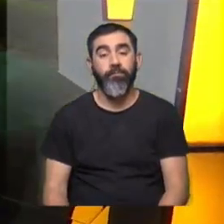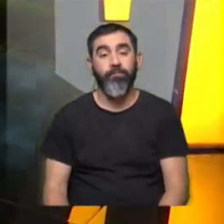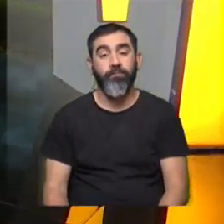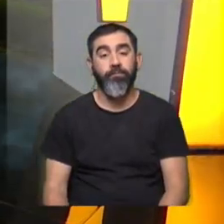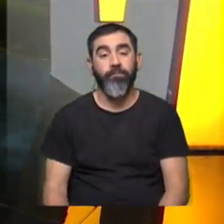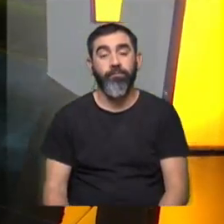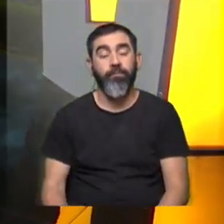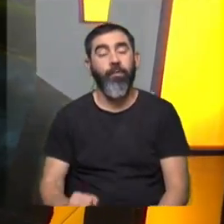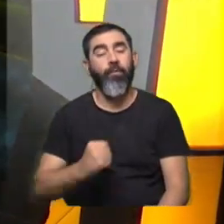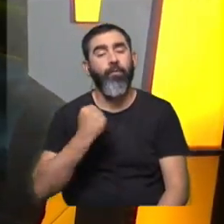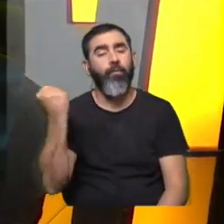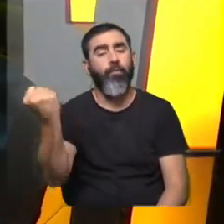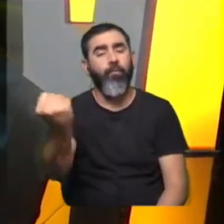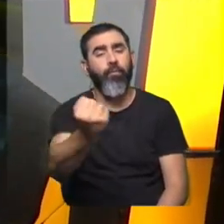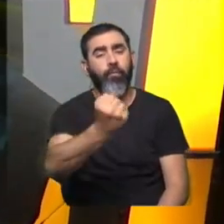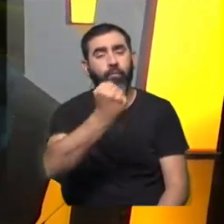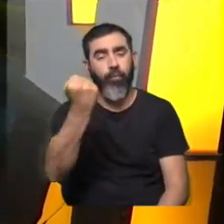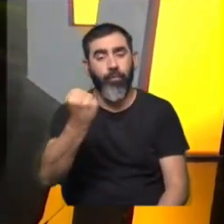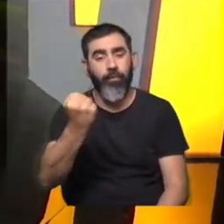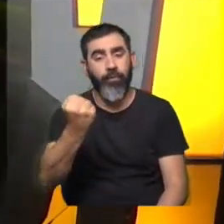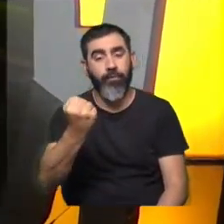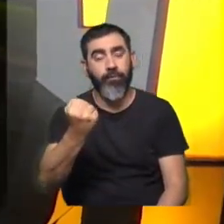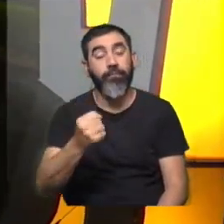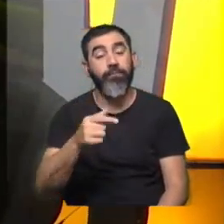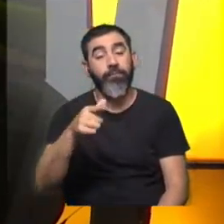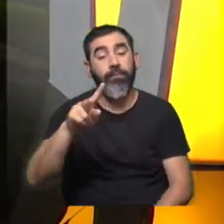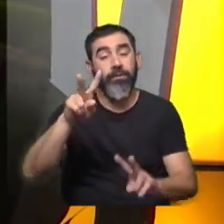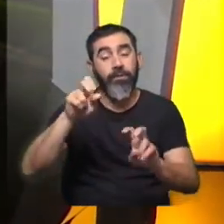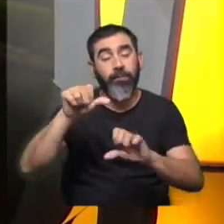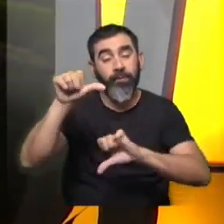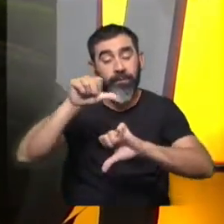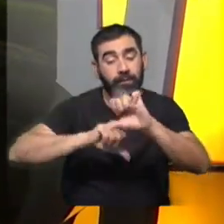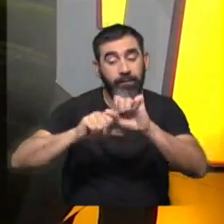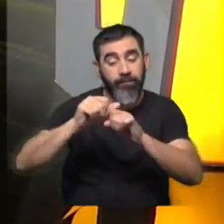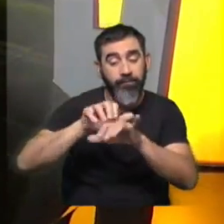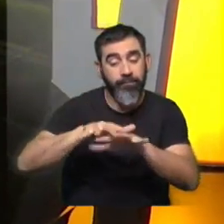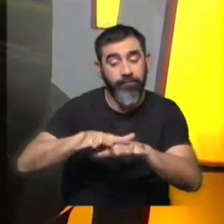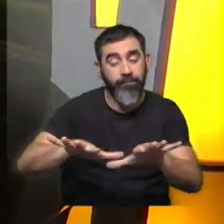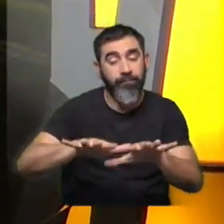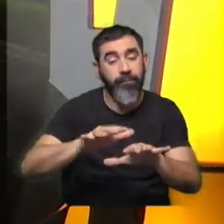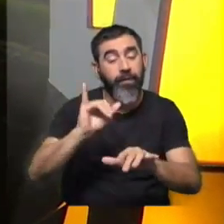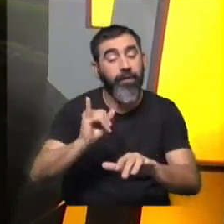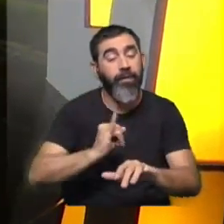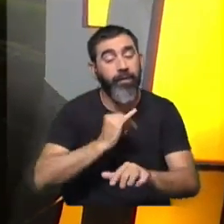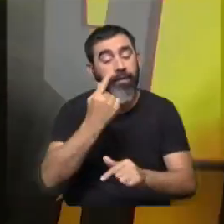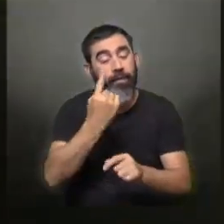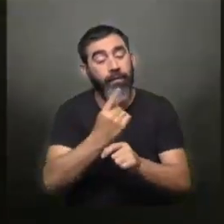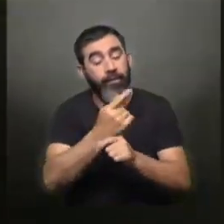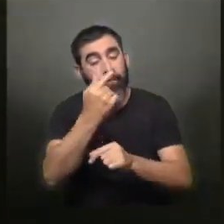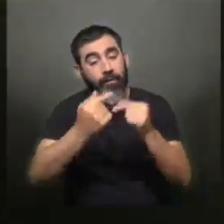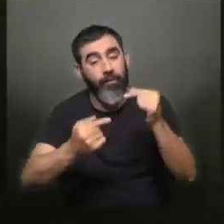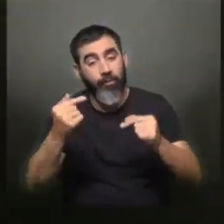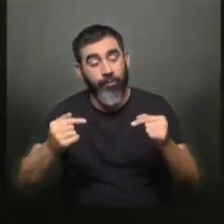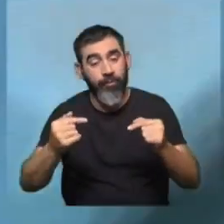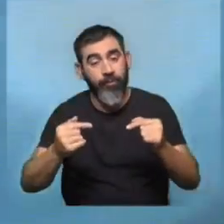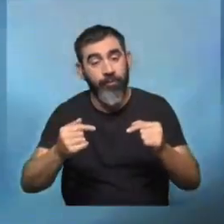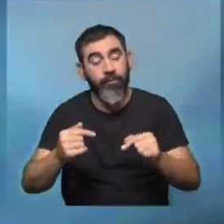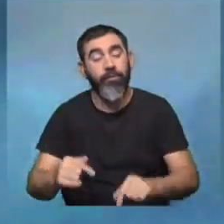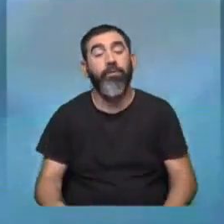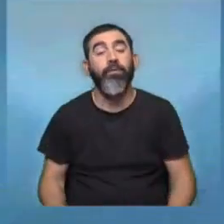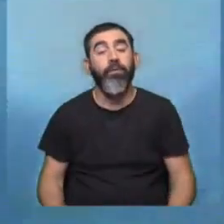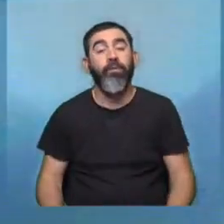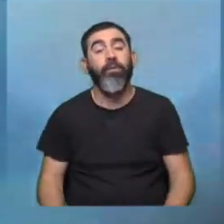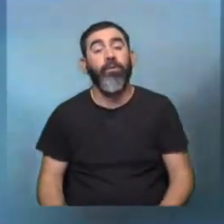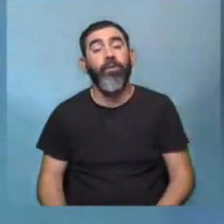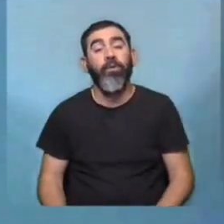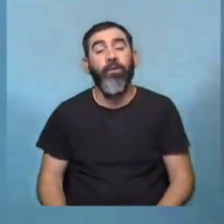Es fundamental, Alexandra, esto, ¿no? Ese despiece de la sustancia, esa identificación de sus principales componentes, de las moléculas que forman